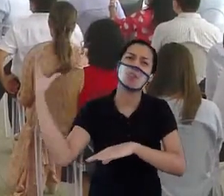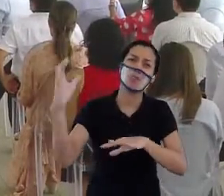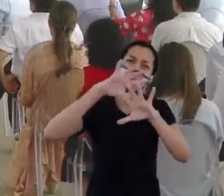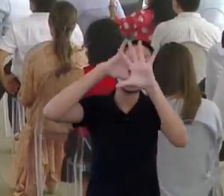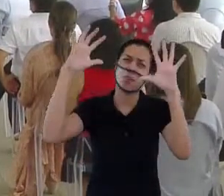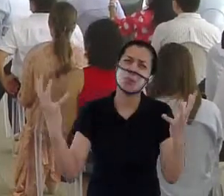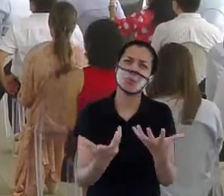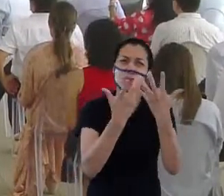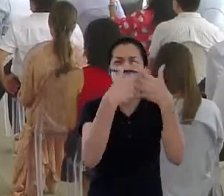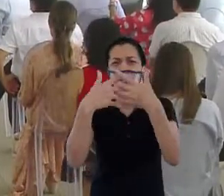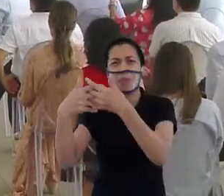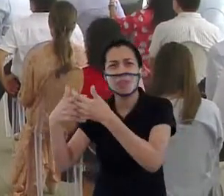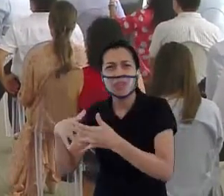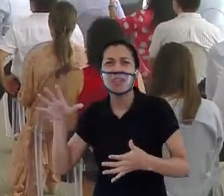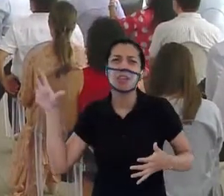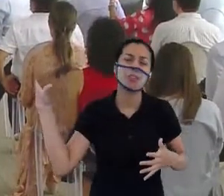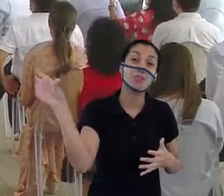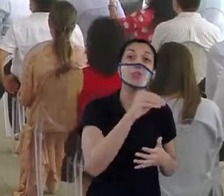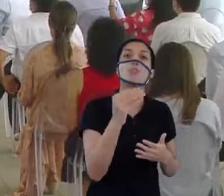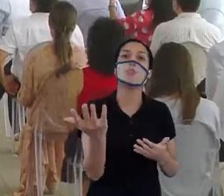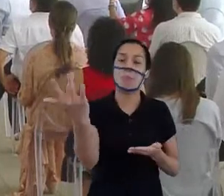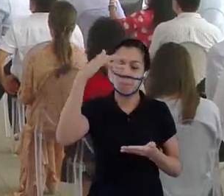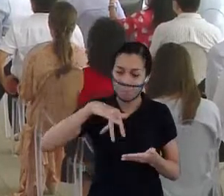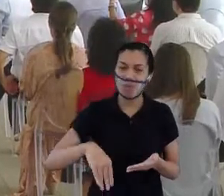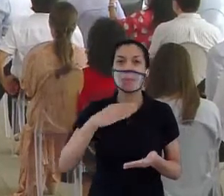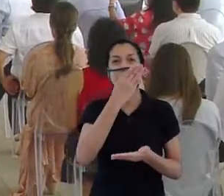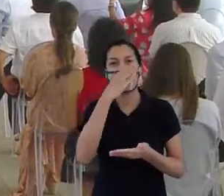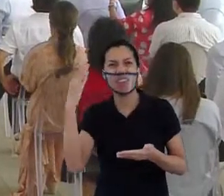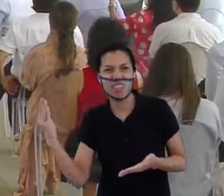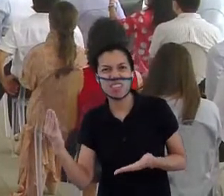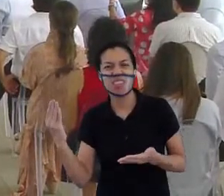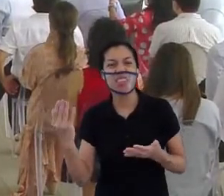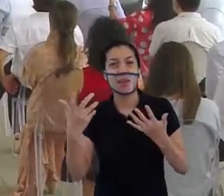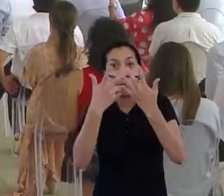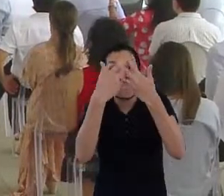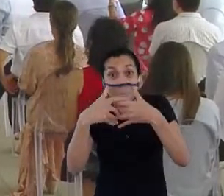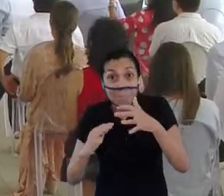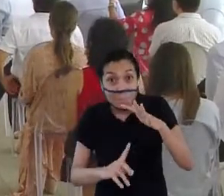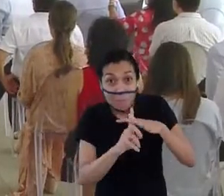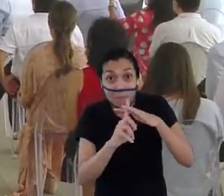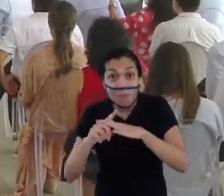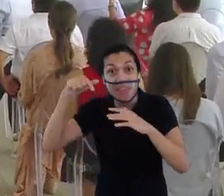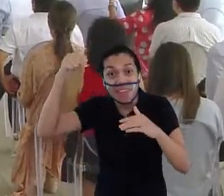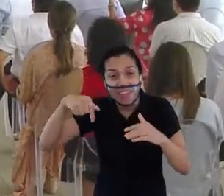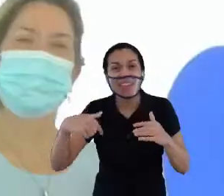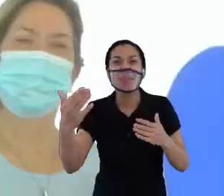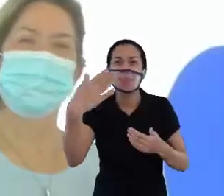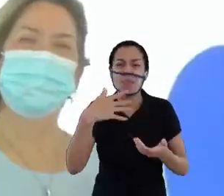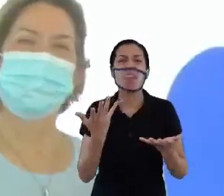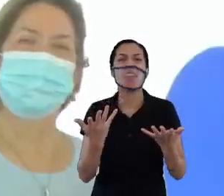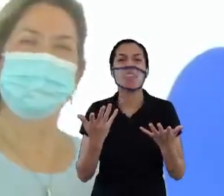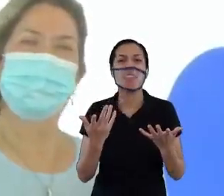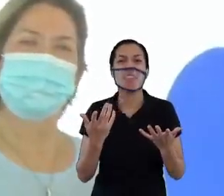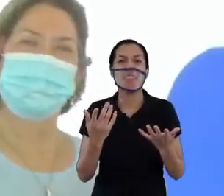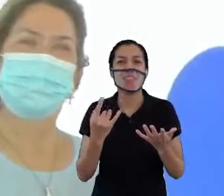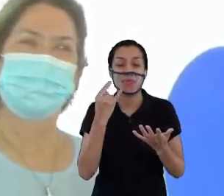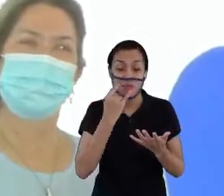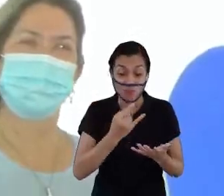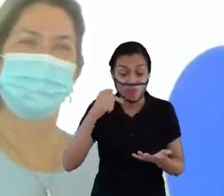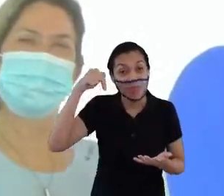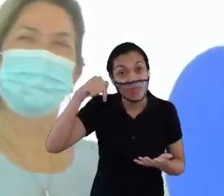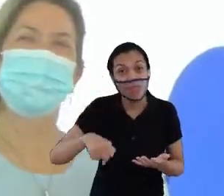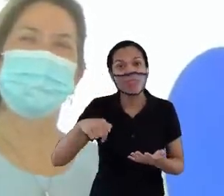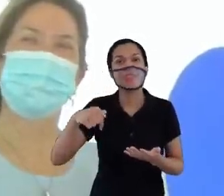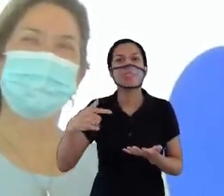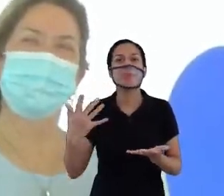mundo por qué tienen que venir a Barranquilla a invertir, por qué tienen que venir a Barranquilla a hacer negocios, pero sobre todo por qué tienen que